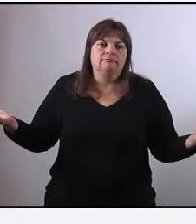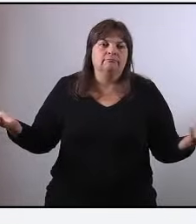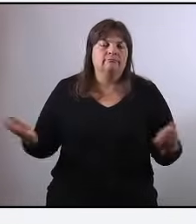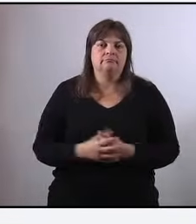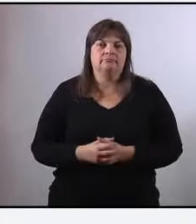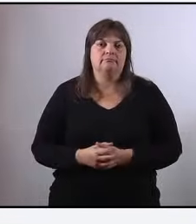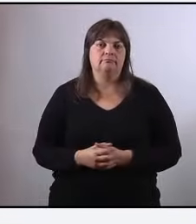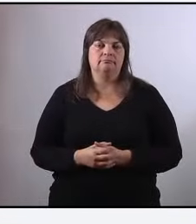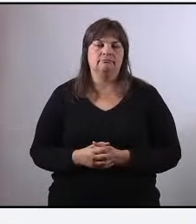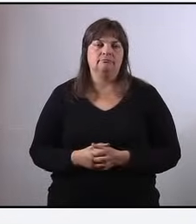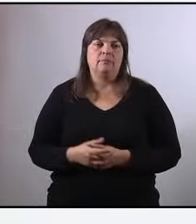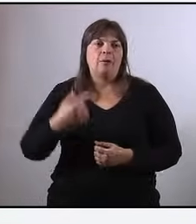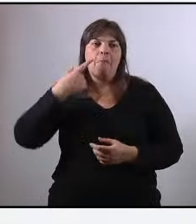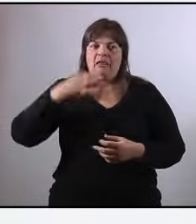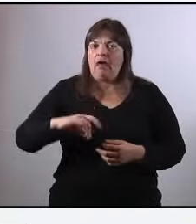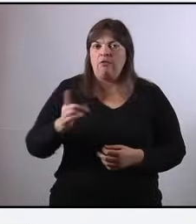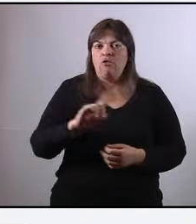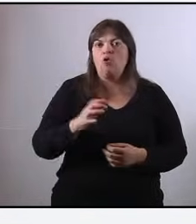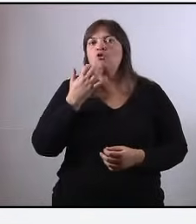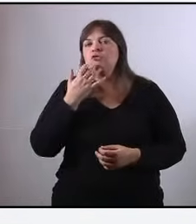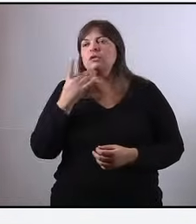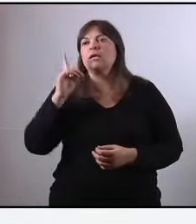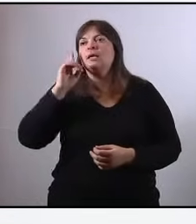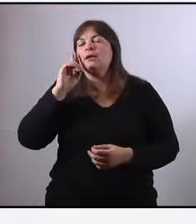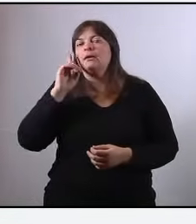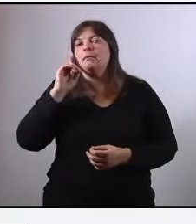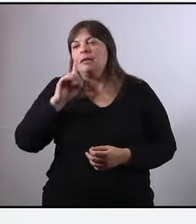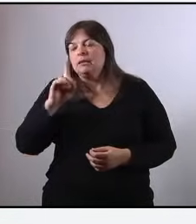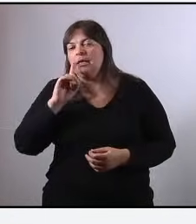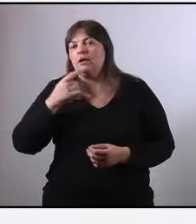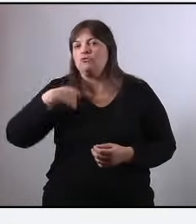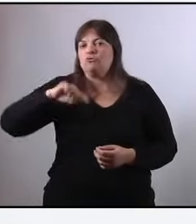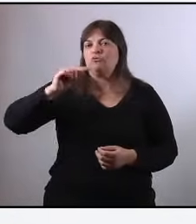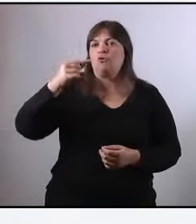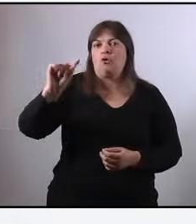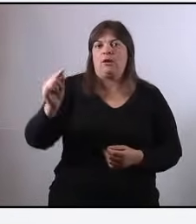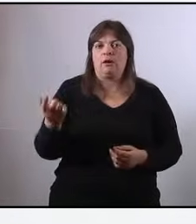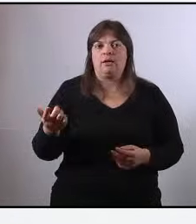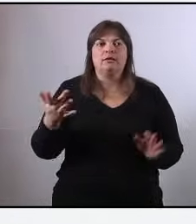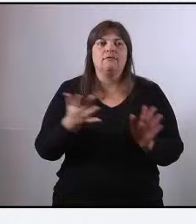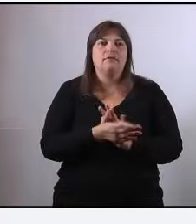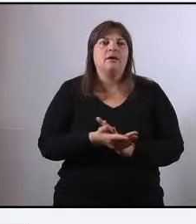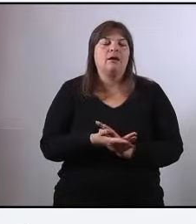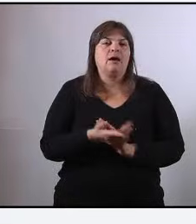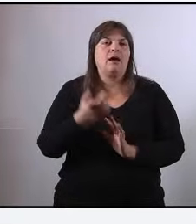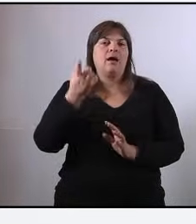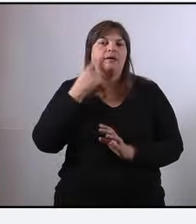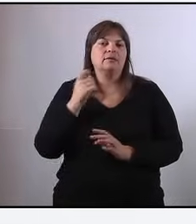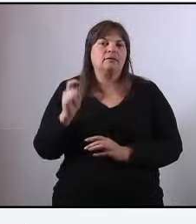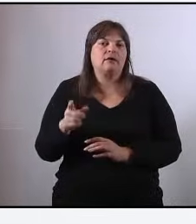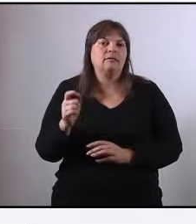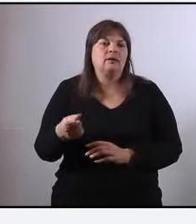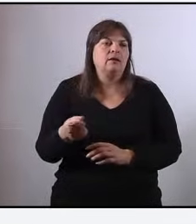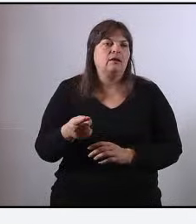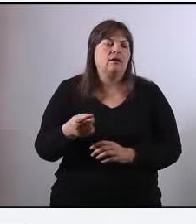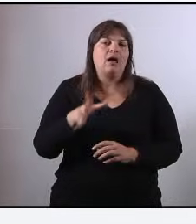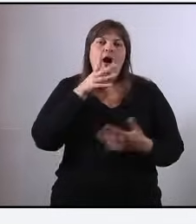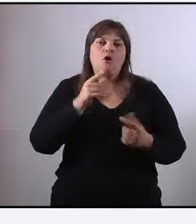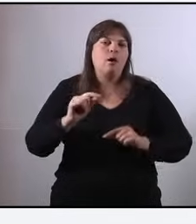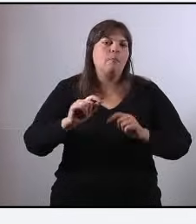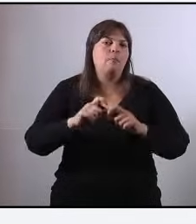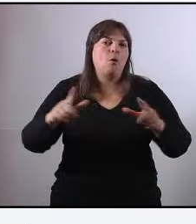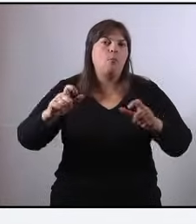no es cierto, y si lo es, bueno, pues lo corregiremos. No creo que haya más brotes habituales que en otras épocas